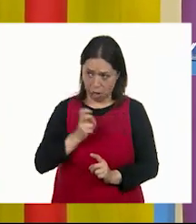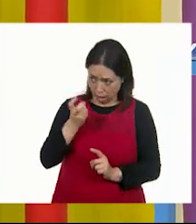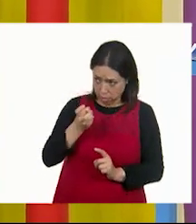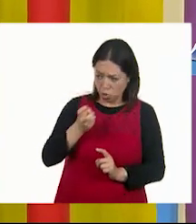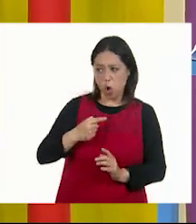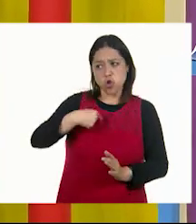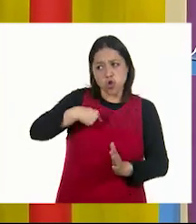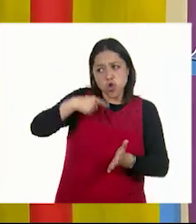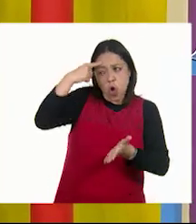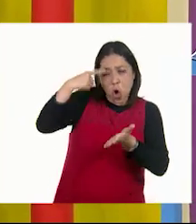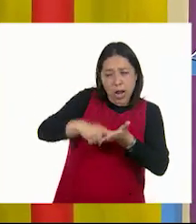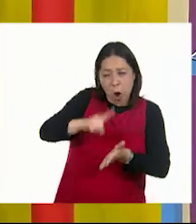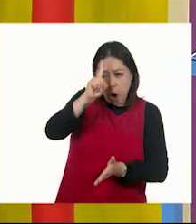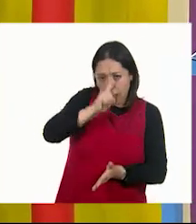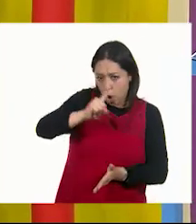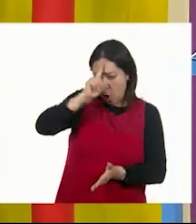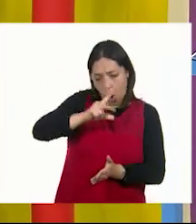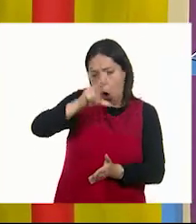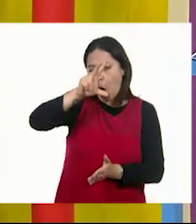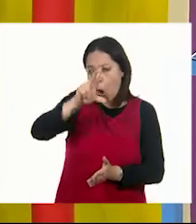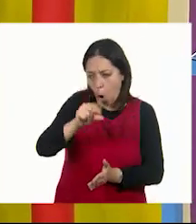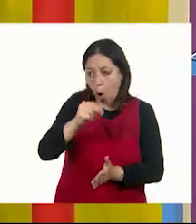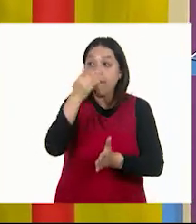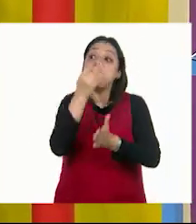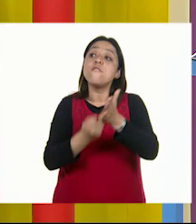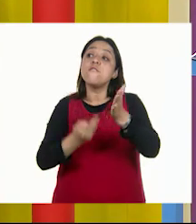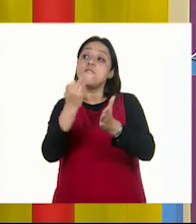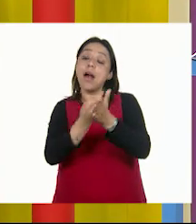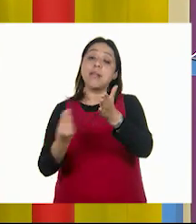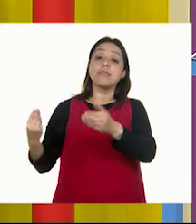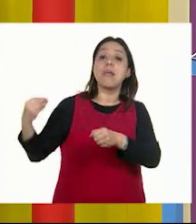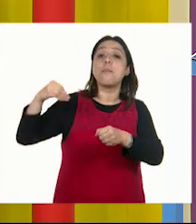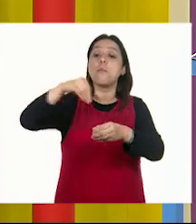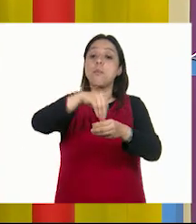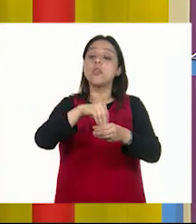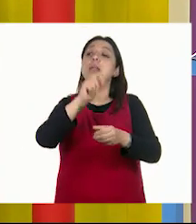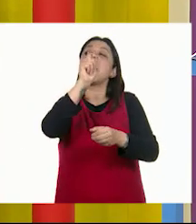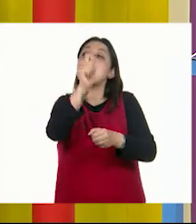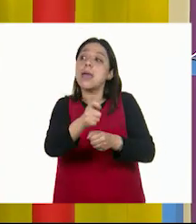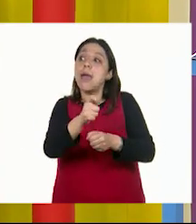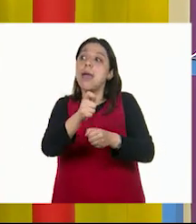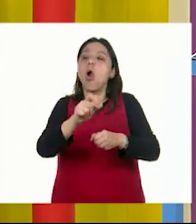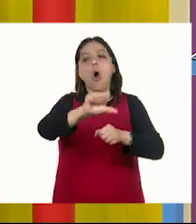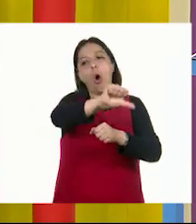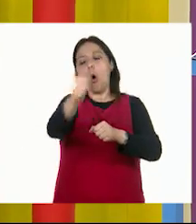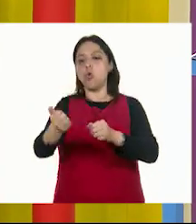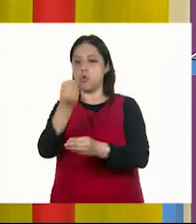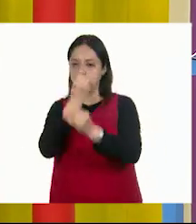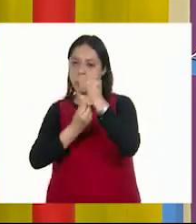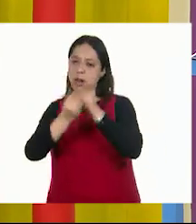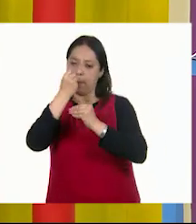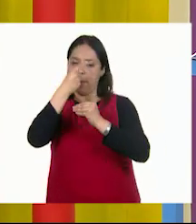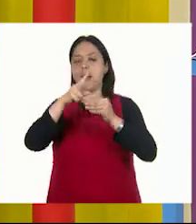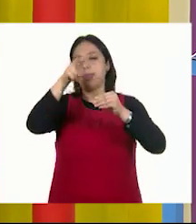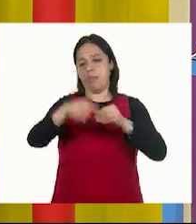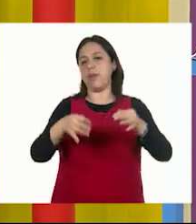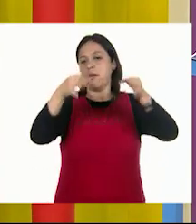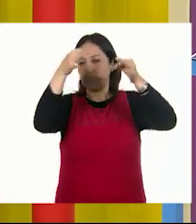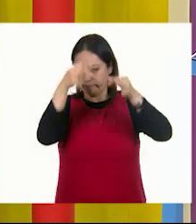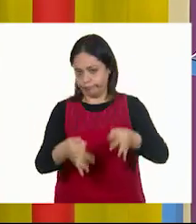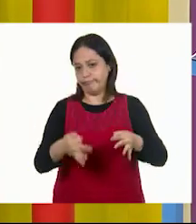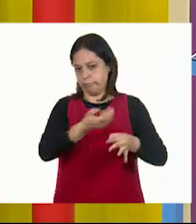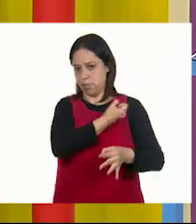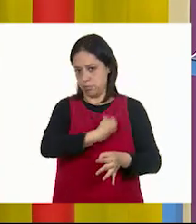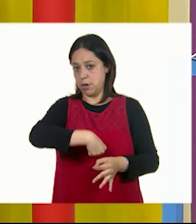recomendable, maestra Leni, porque te falta incluir los demás grupos de alimentos para que realmente sea saludable. Aunque las frutas